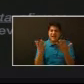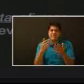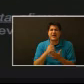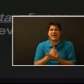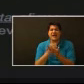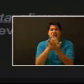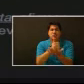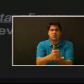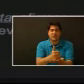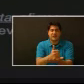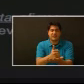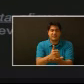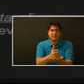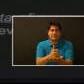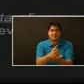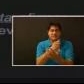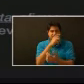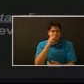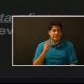ayudar. Entonces,